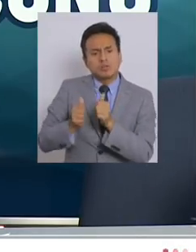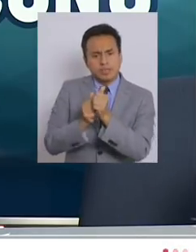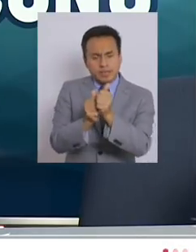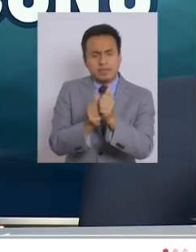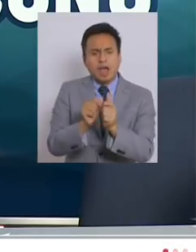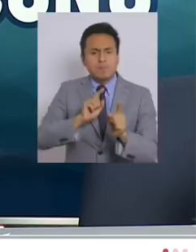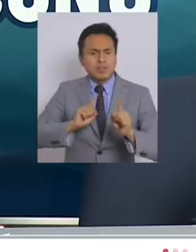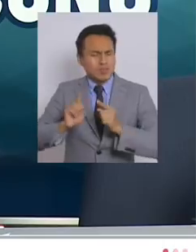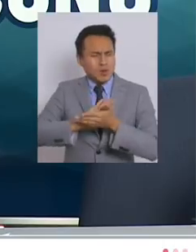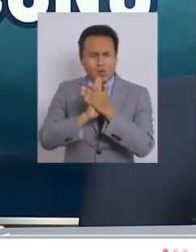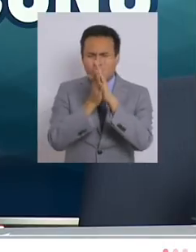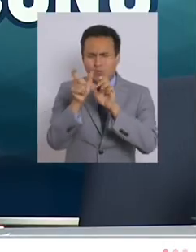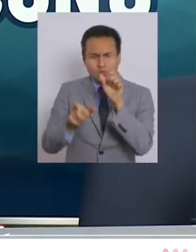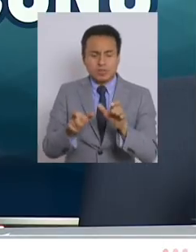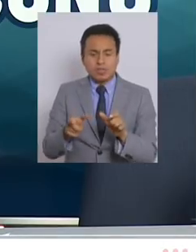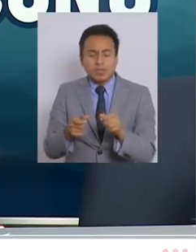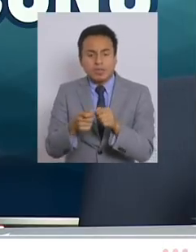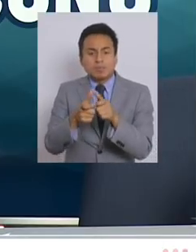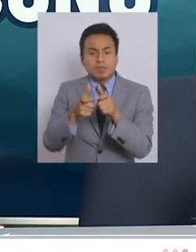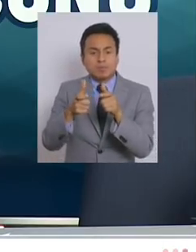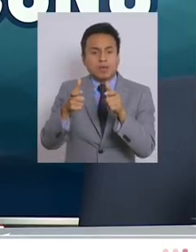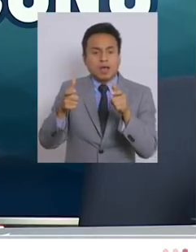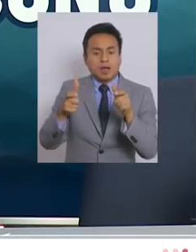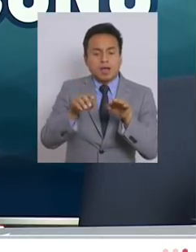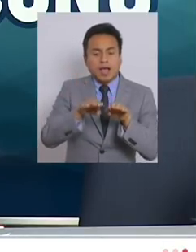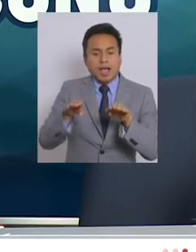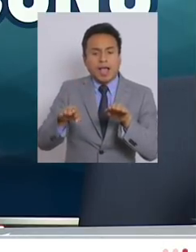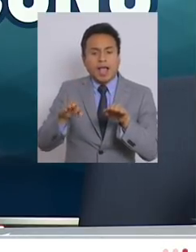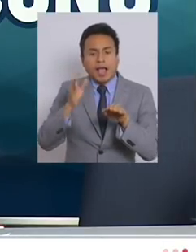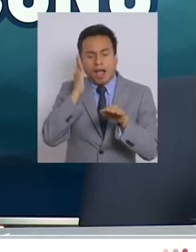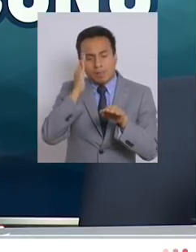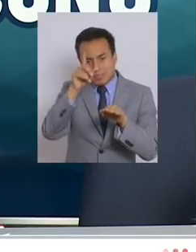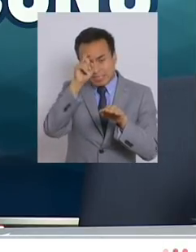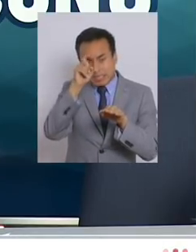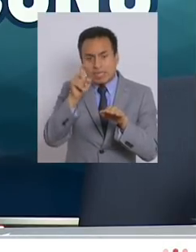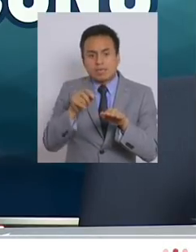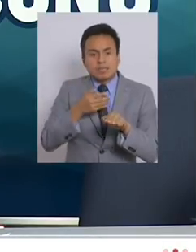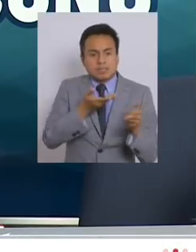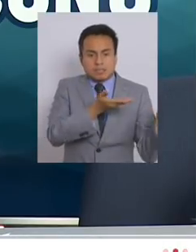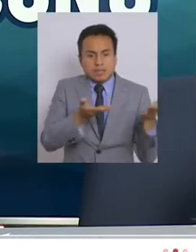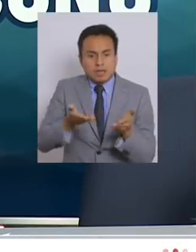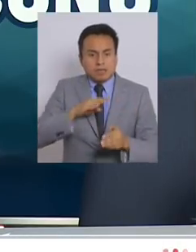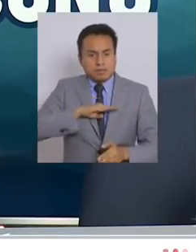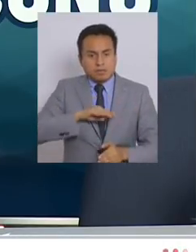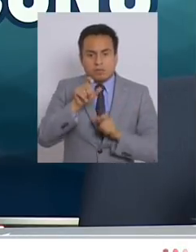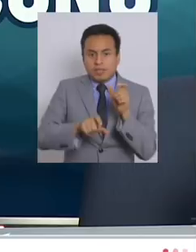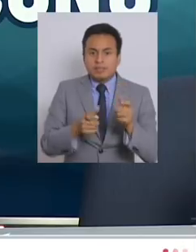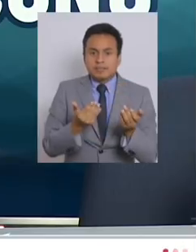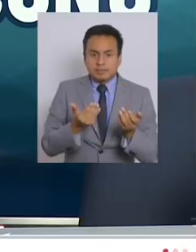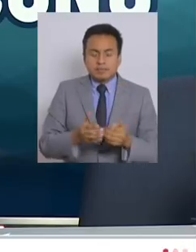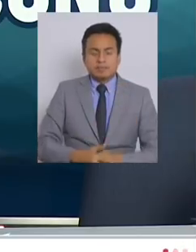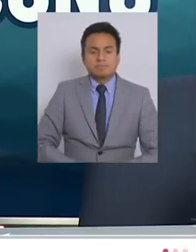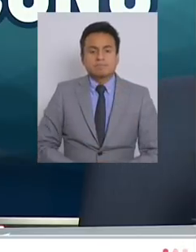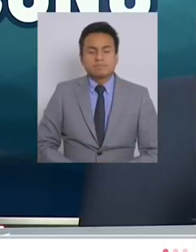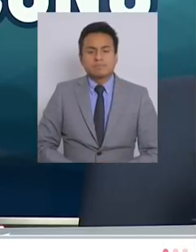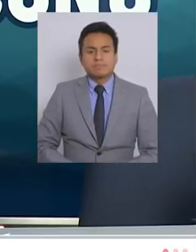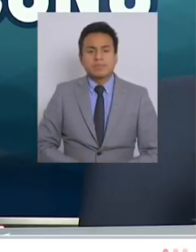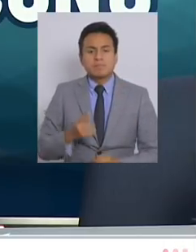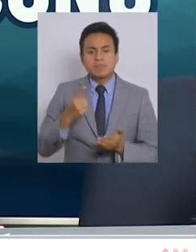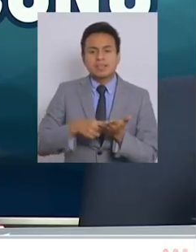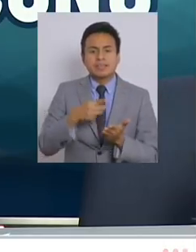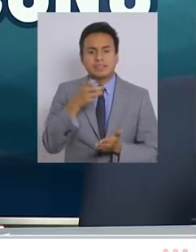administrativo para incrementar en forma progresiva las camas para dar satisfacción a todas aquellas personas que los necesitan de